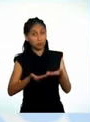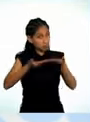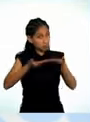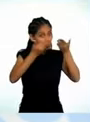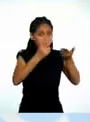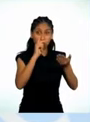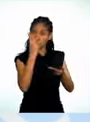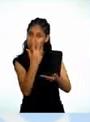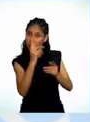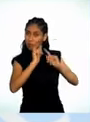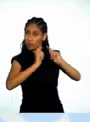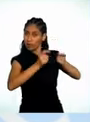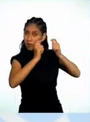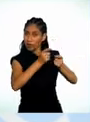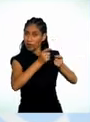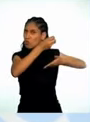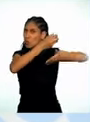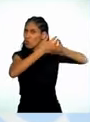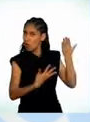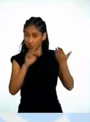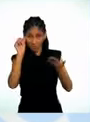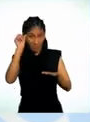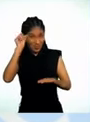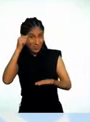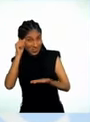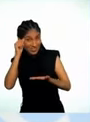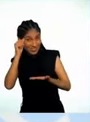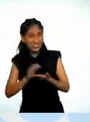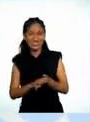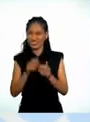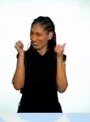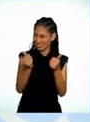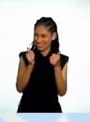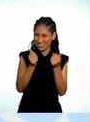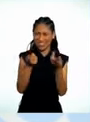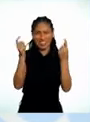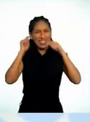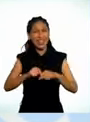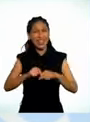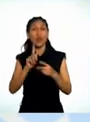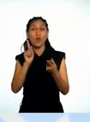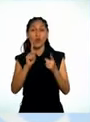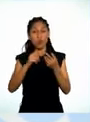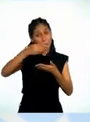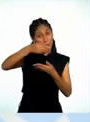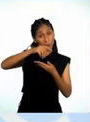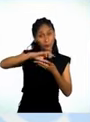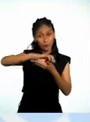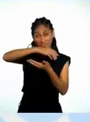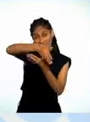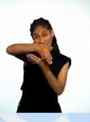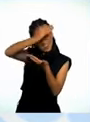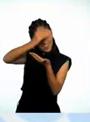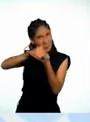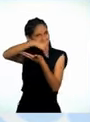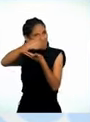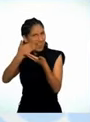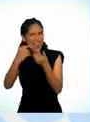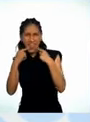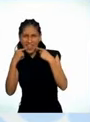fueron esos regalos nos recuerdan y eran chiquitos o cupcakes y chocolates